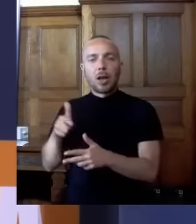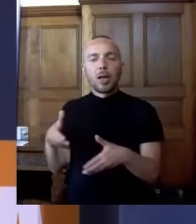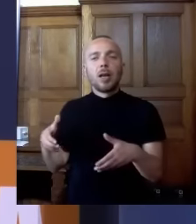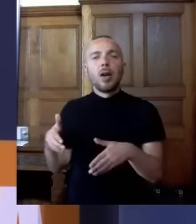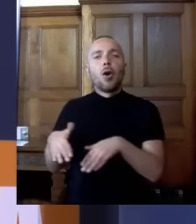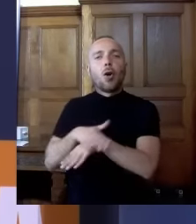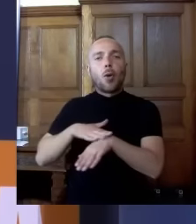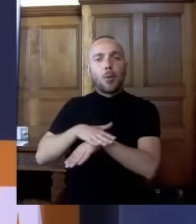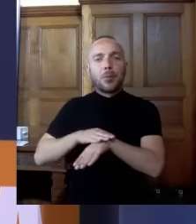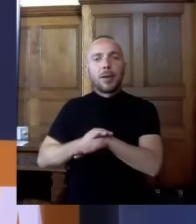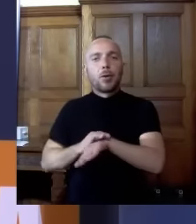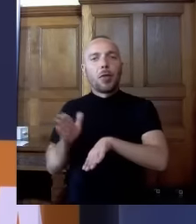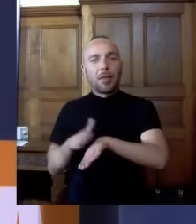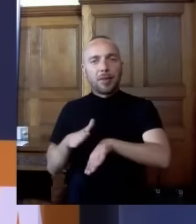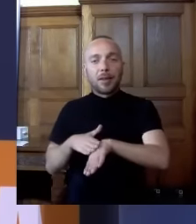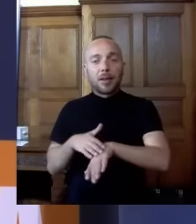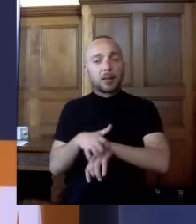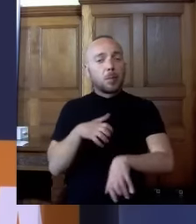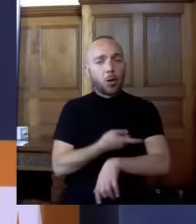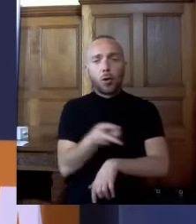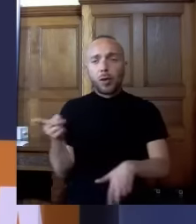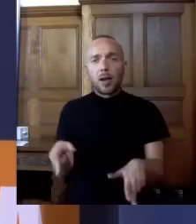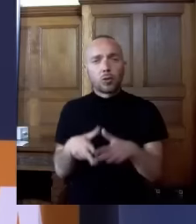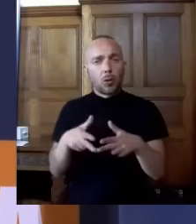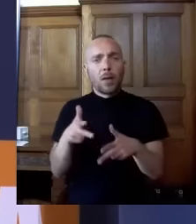es lo que quiere la mayoría de la sociedad vasca